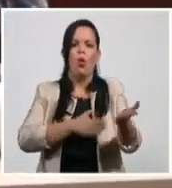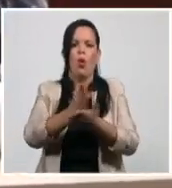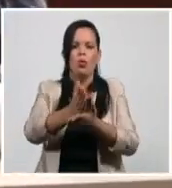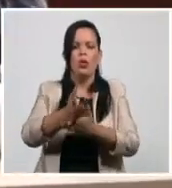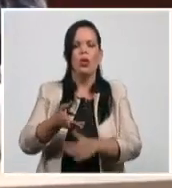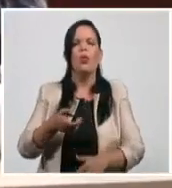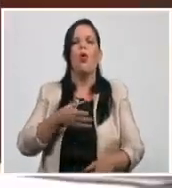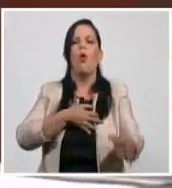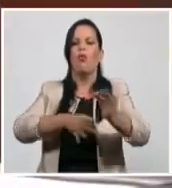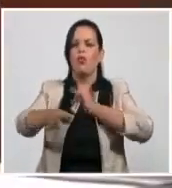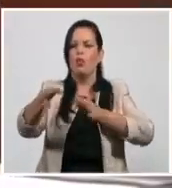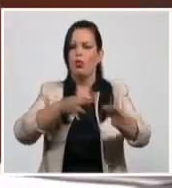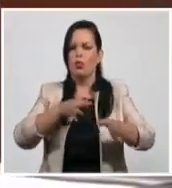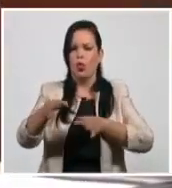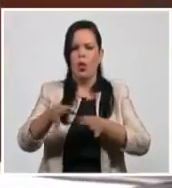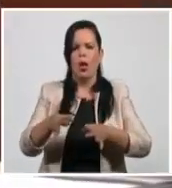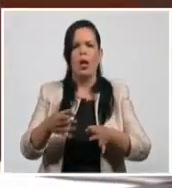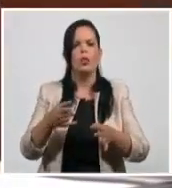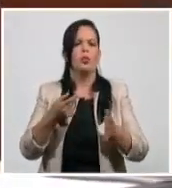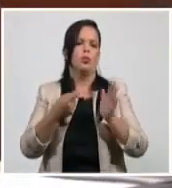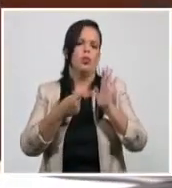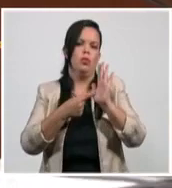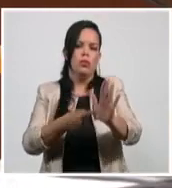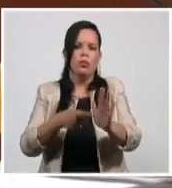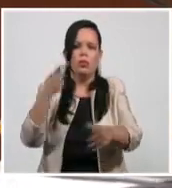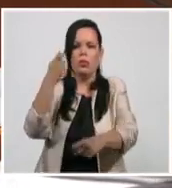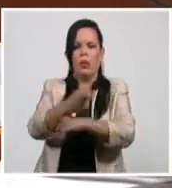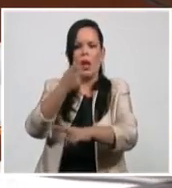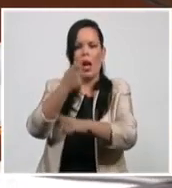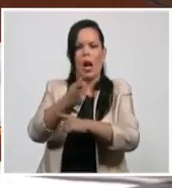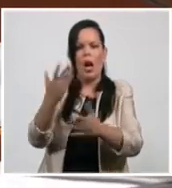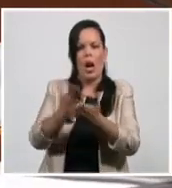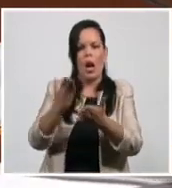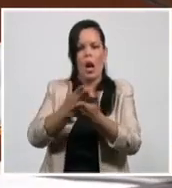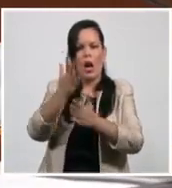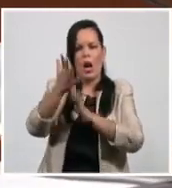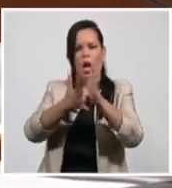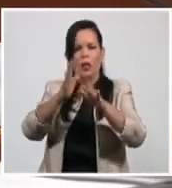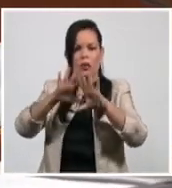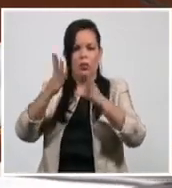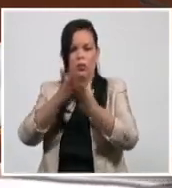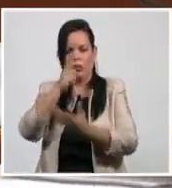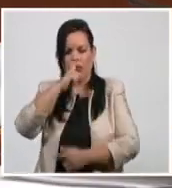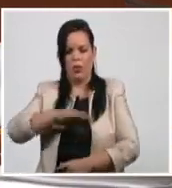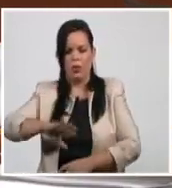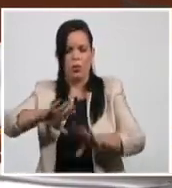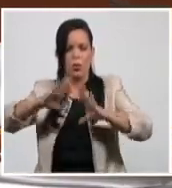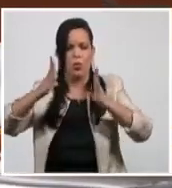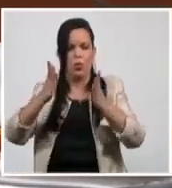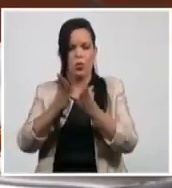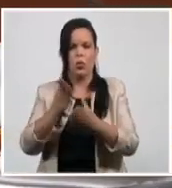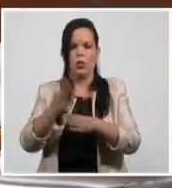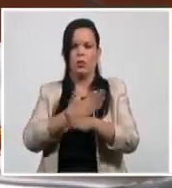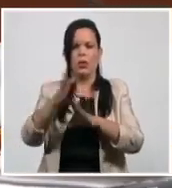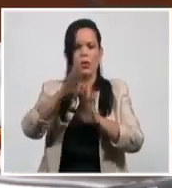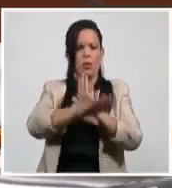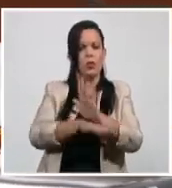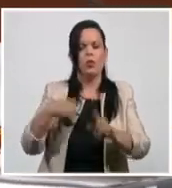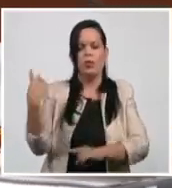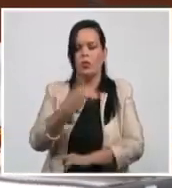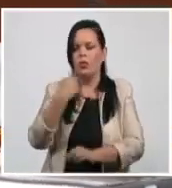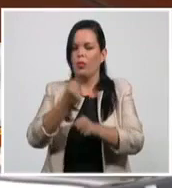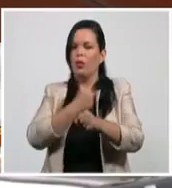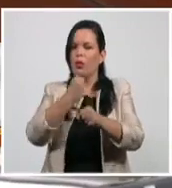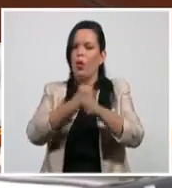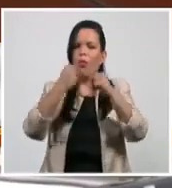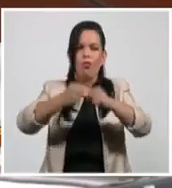la población cubana. En el caso de los informativos, evidentemente hemos tenido que crecernos y desdoblarnos en el trabajo